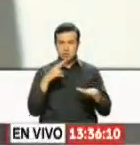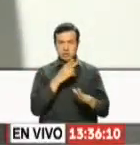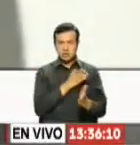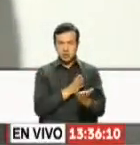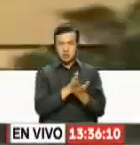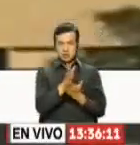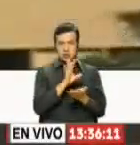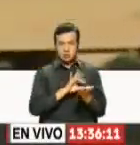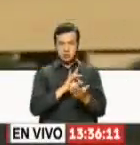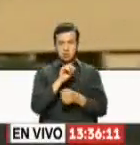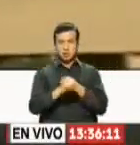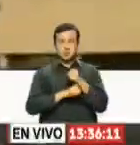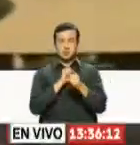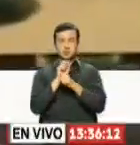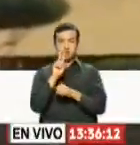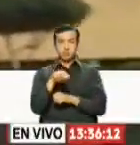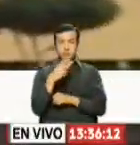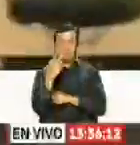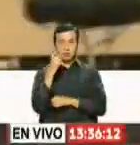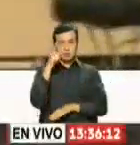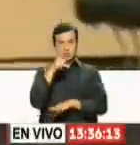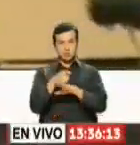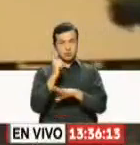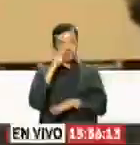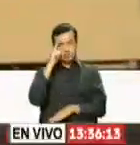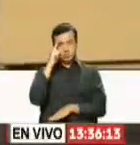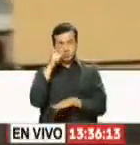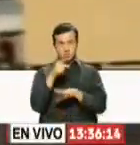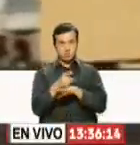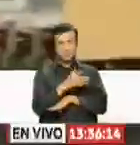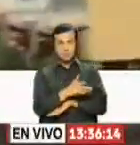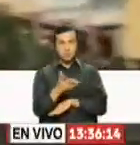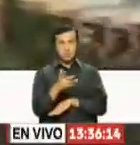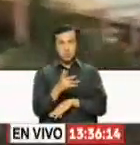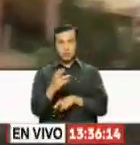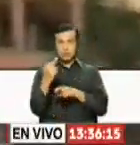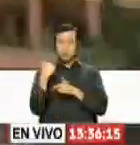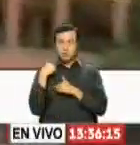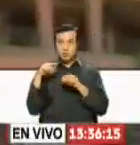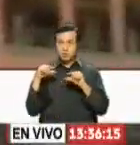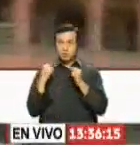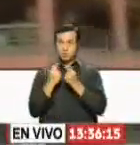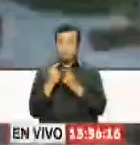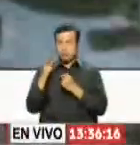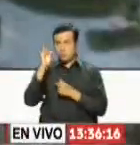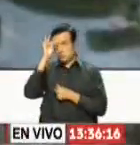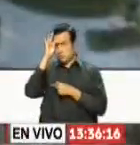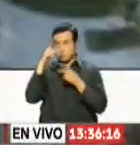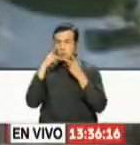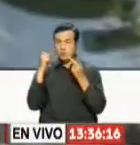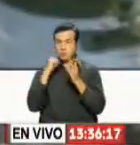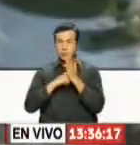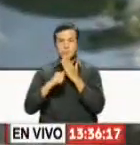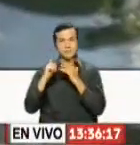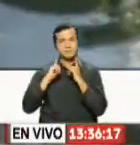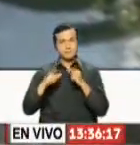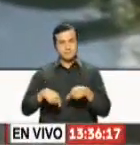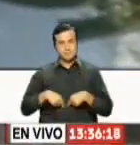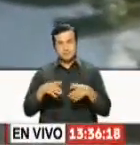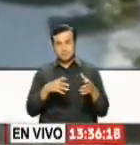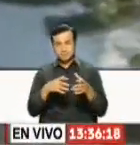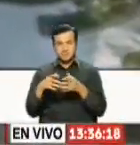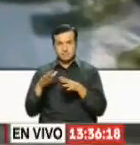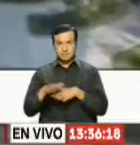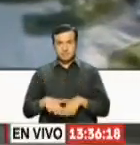medicina. Pero en el 2013, por orden del gobierno anterior, pasó a manos de la red de hospitales públicos del Ministerio de Salud. Con